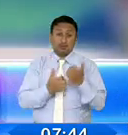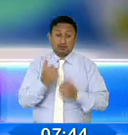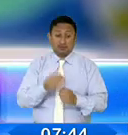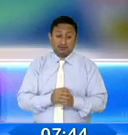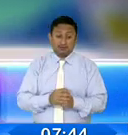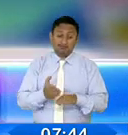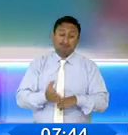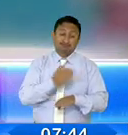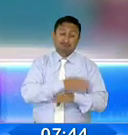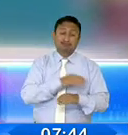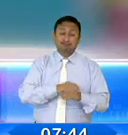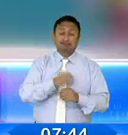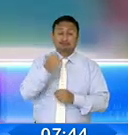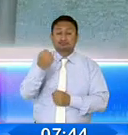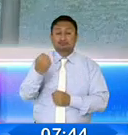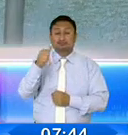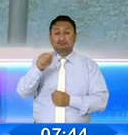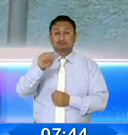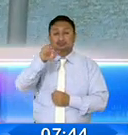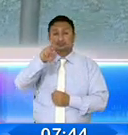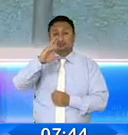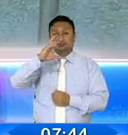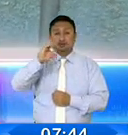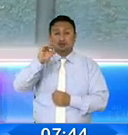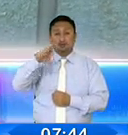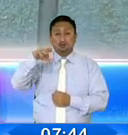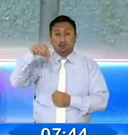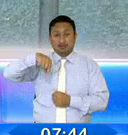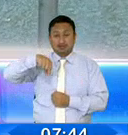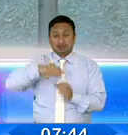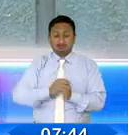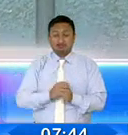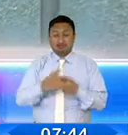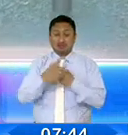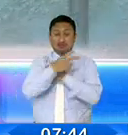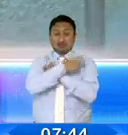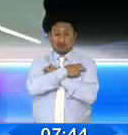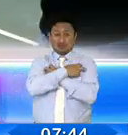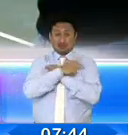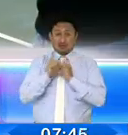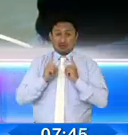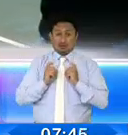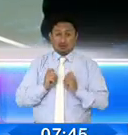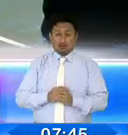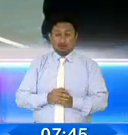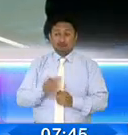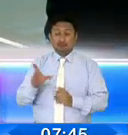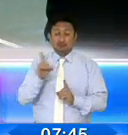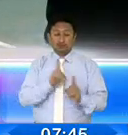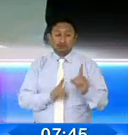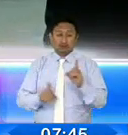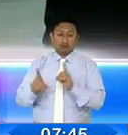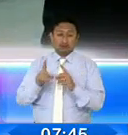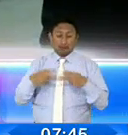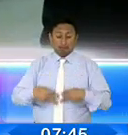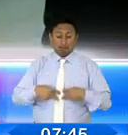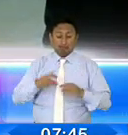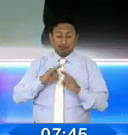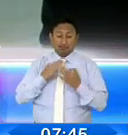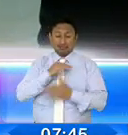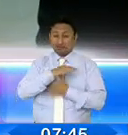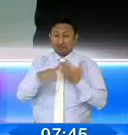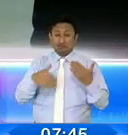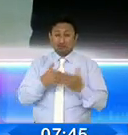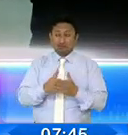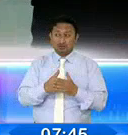de Ewing o un tipo de cáncer a los huesos. Desde aquel diagnóstico, su vida y la de toda su familia ha cambiado